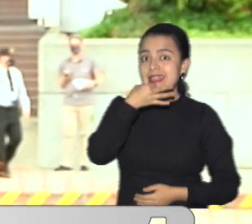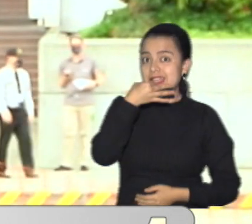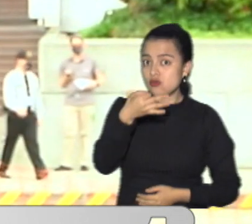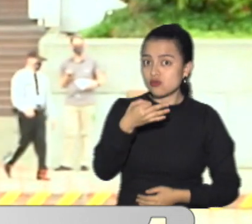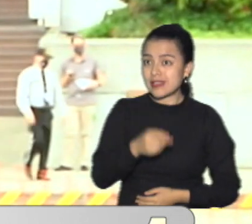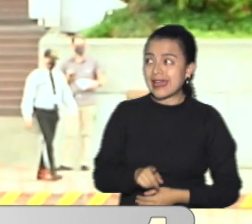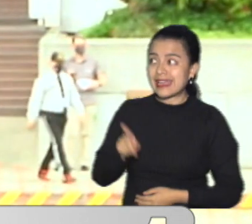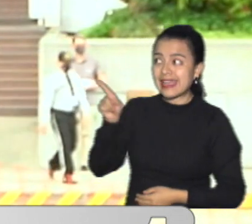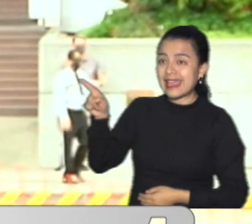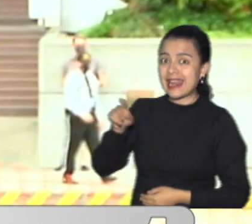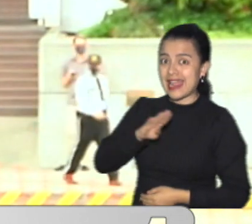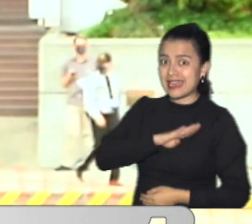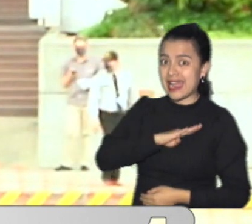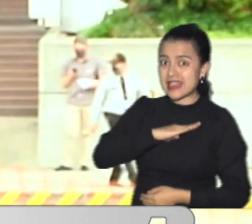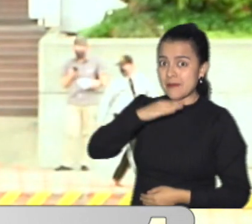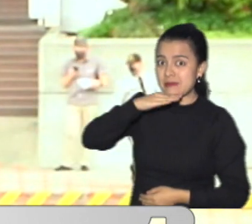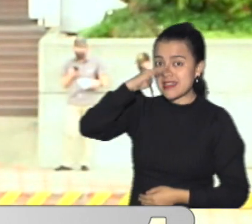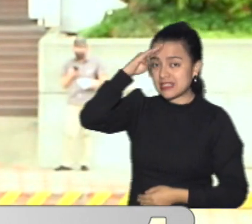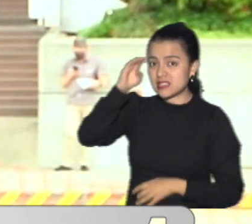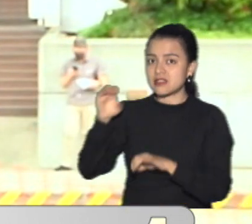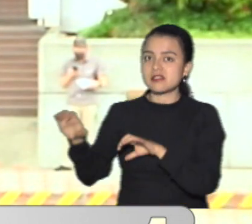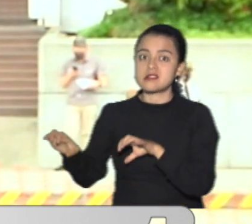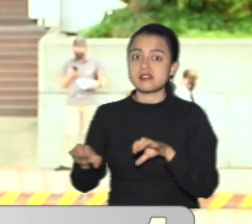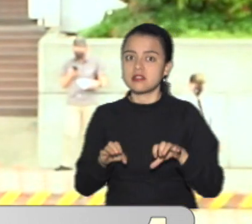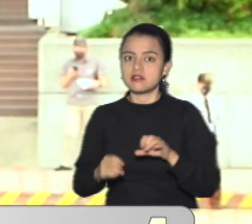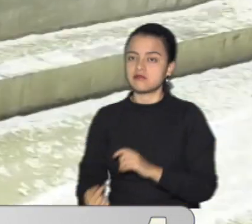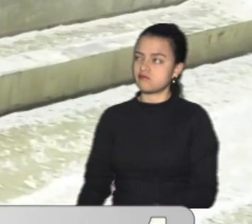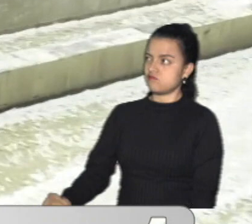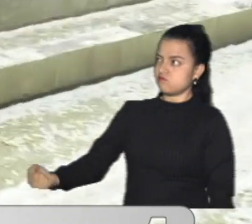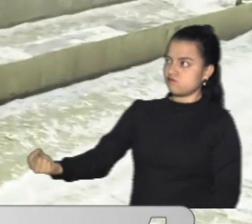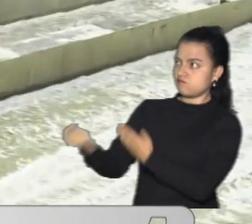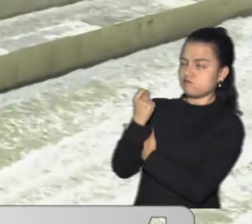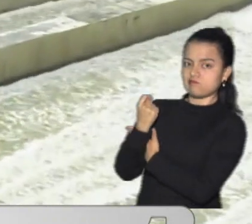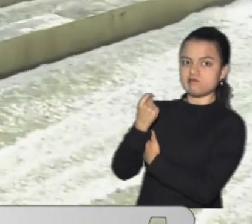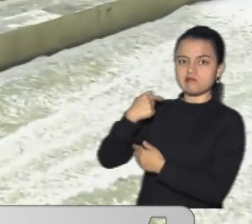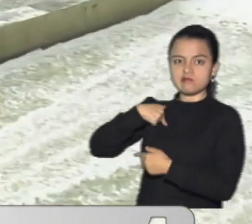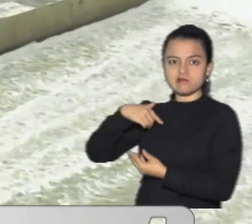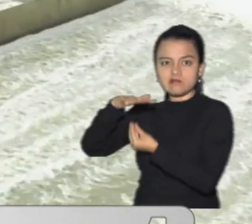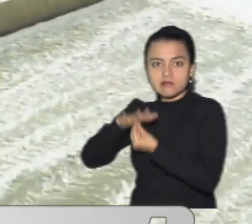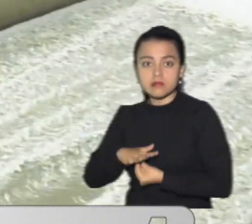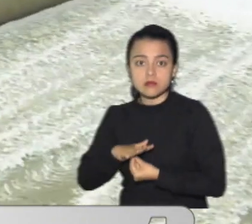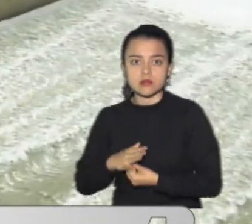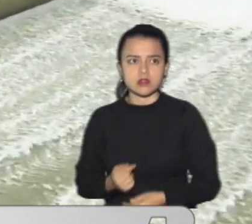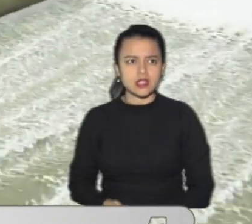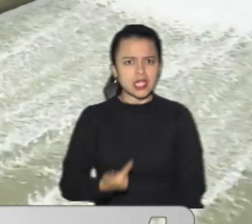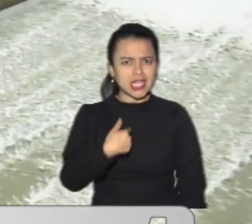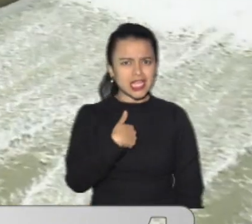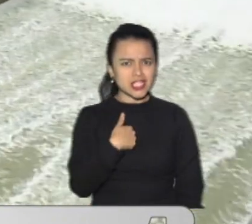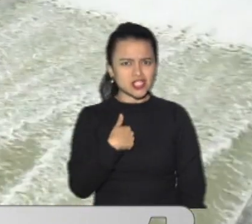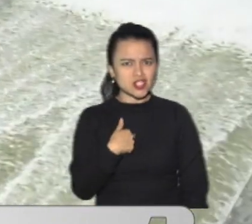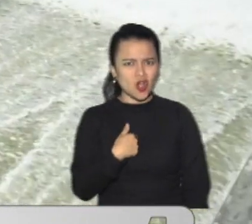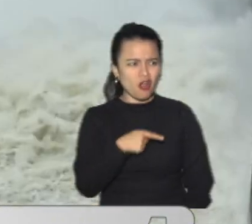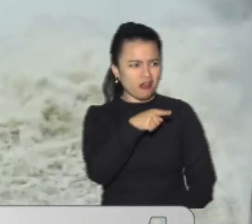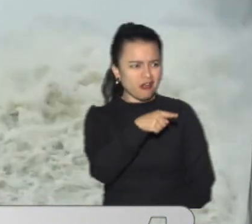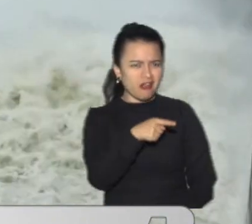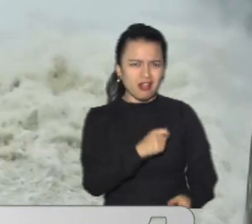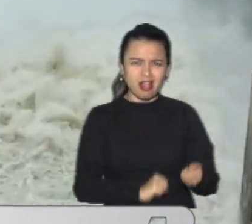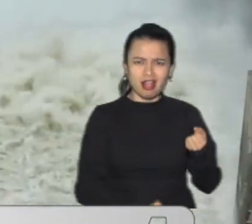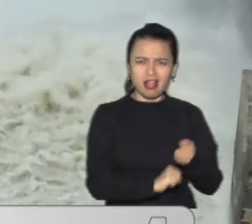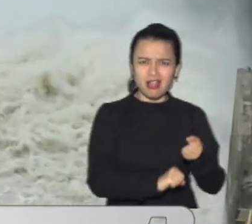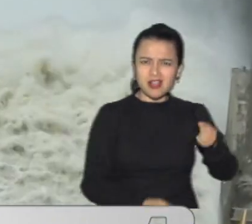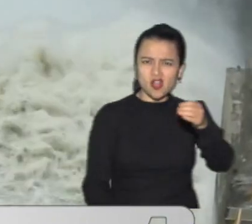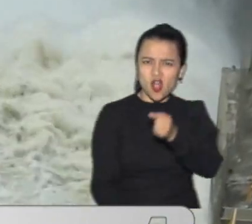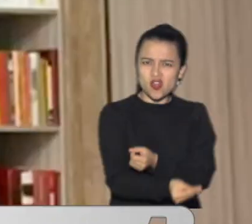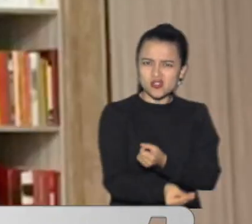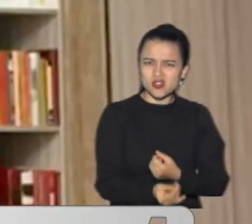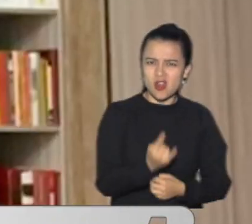de injuria y calumnia, luego de que el alcalde lo señalara de beneficiar irregularmente a los contratistas de hidro. Hemos presentado ante